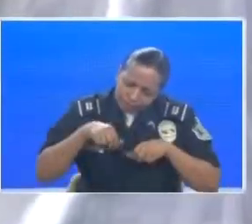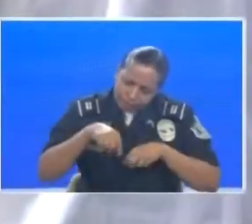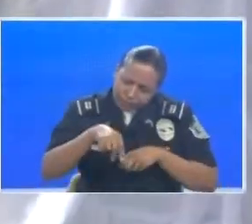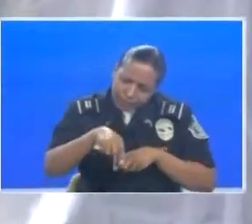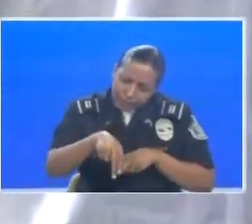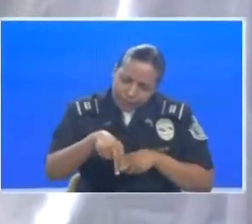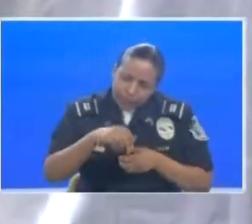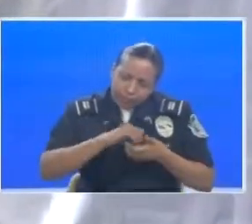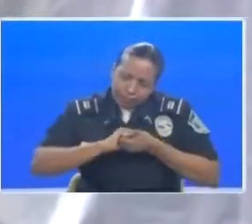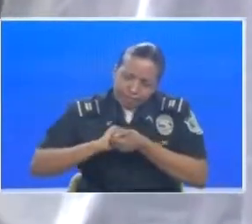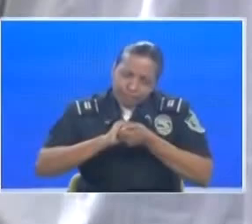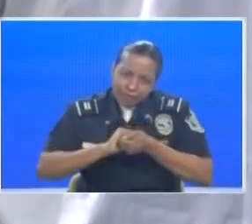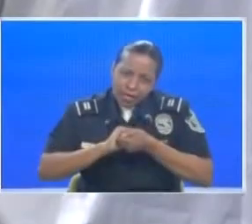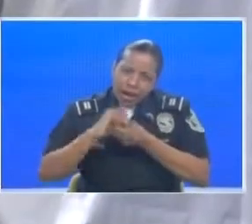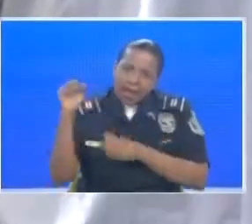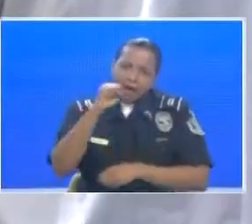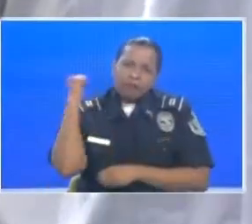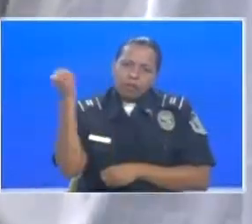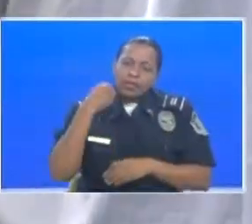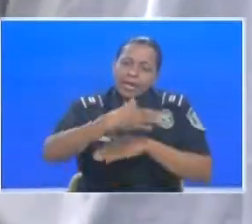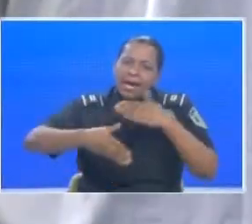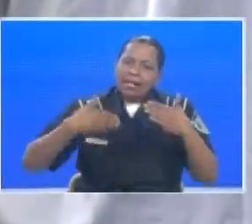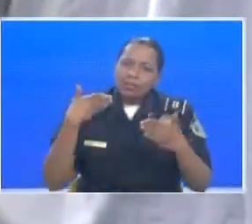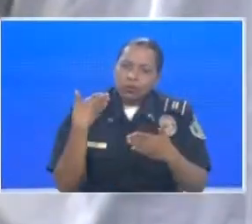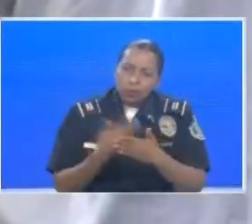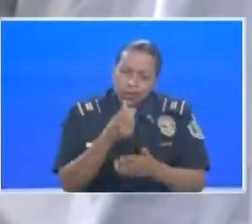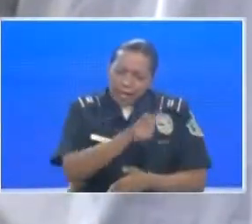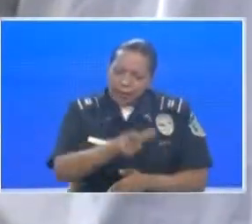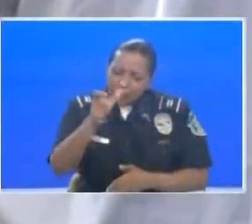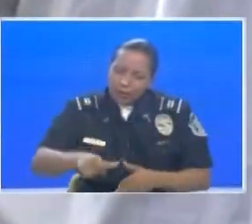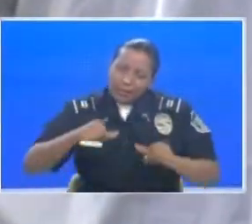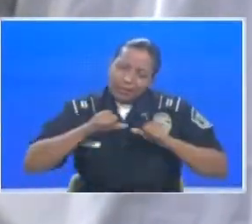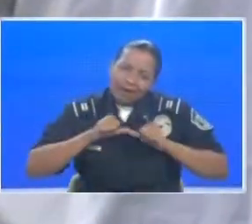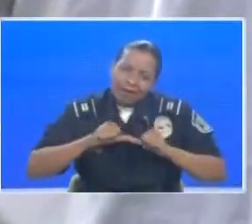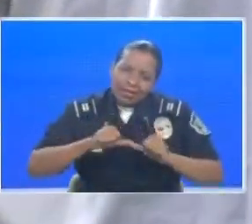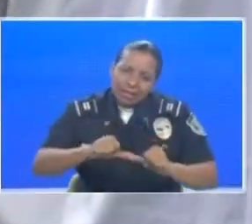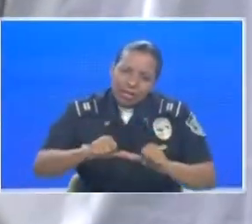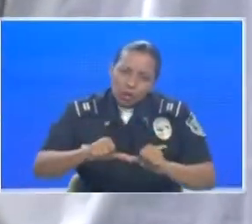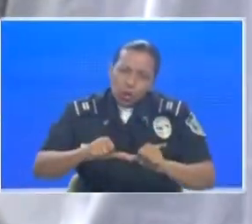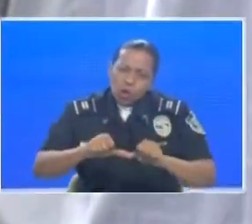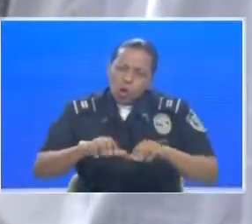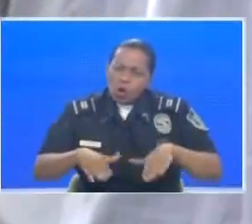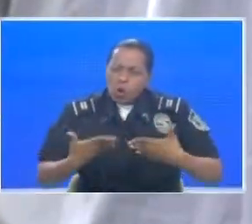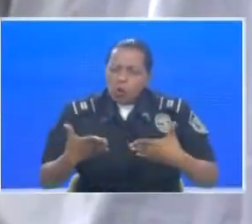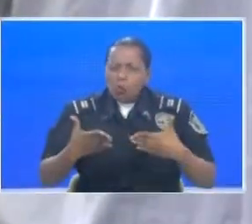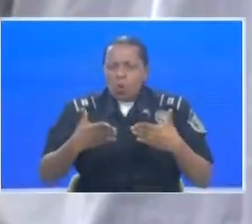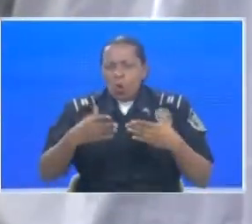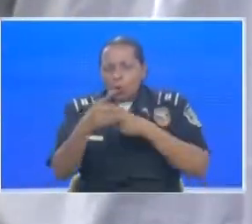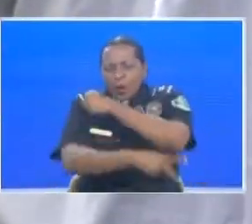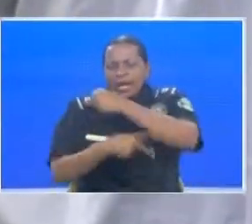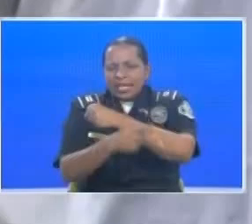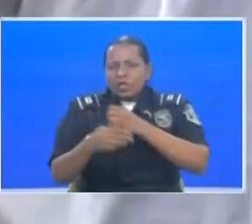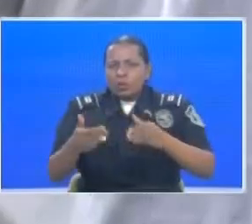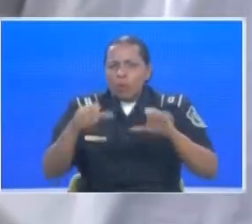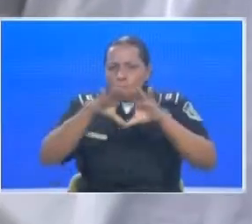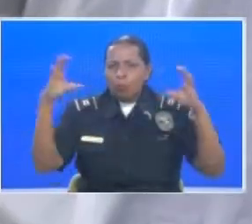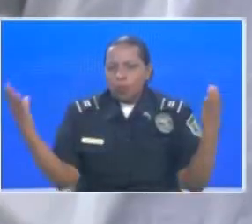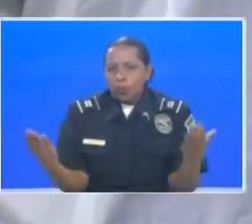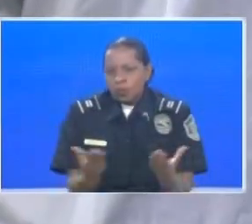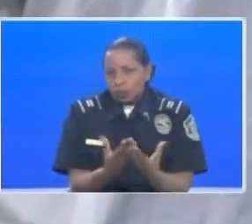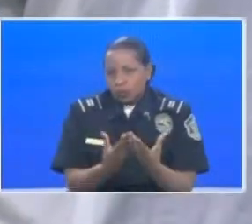y darle la fortaleza a todos nosotros para seguir avanzando como país, como mundo, con un mismo